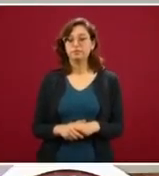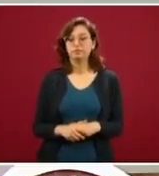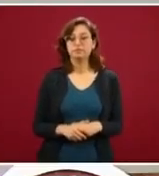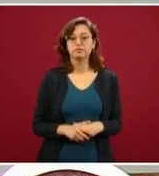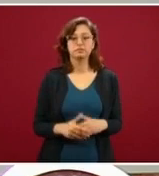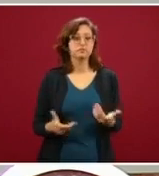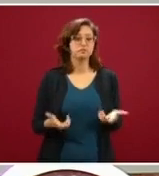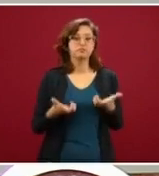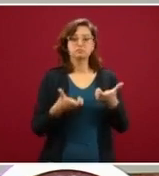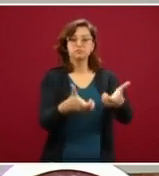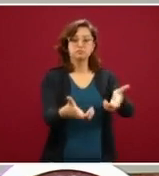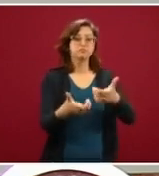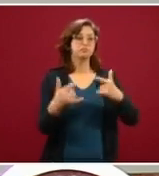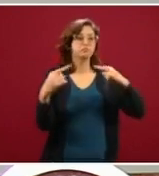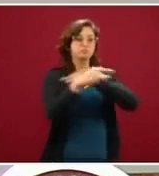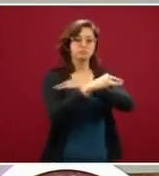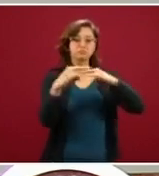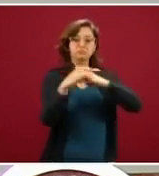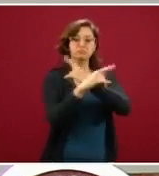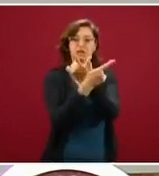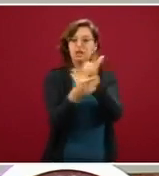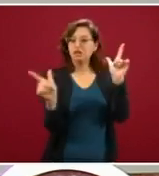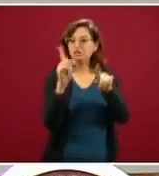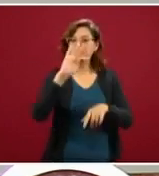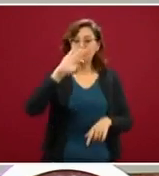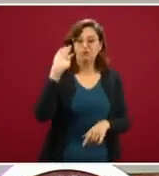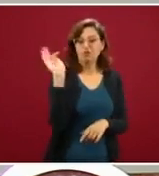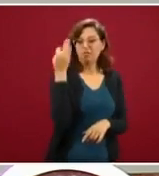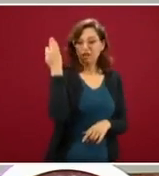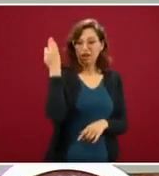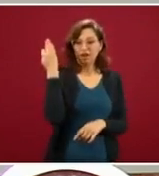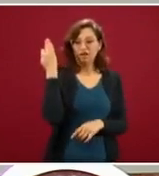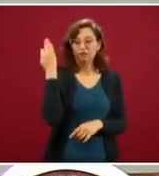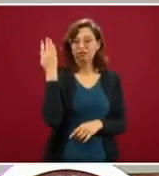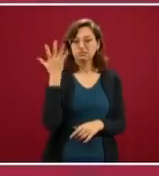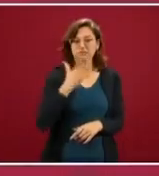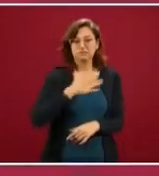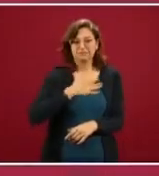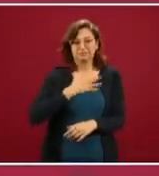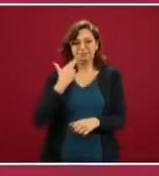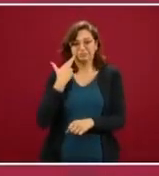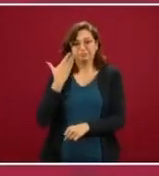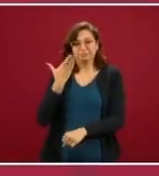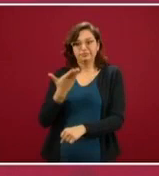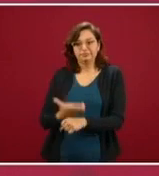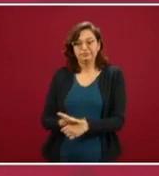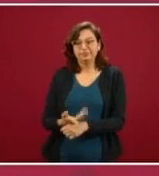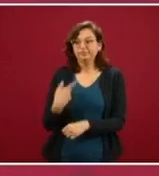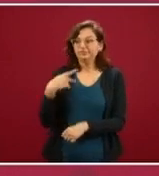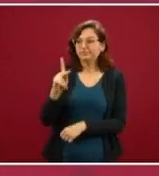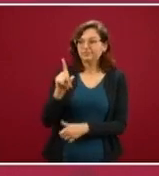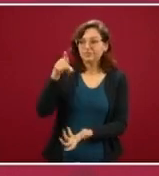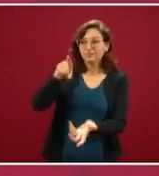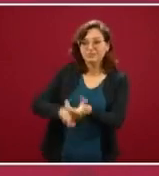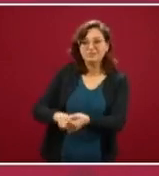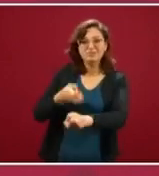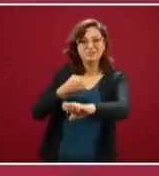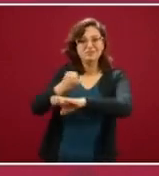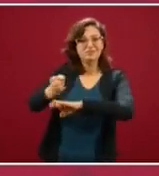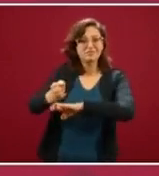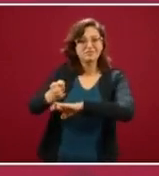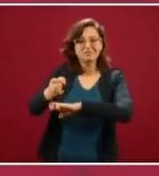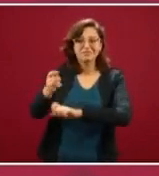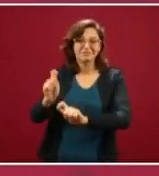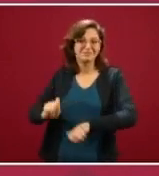dice, libres, las federales. Entonces, lo que queremos es que ese